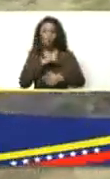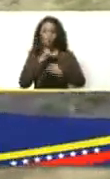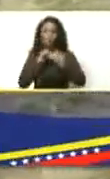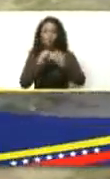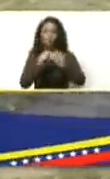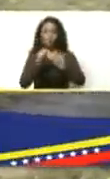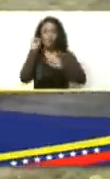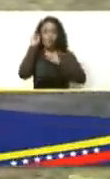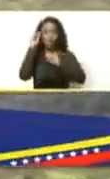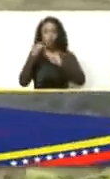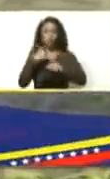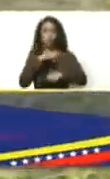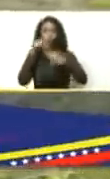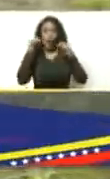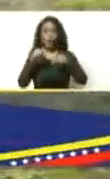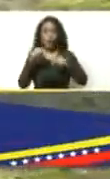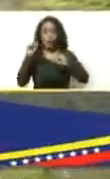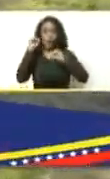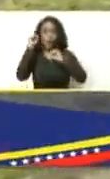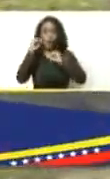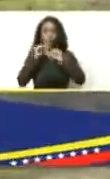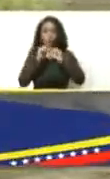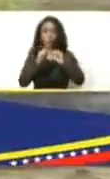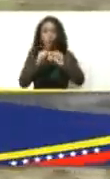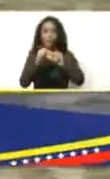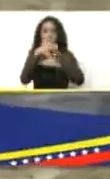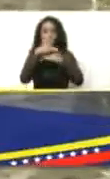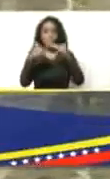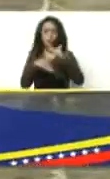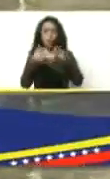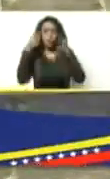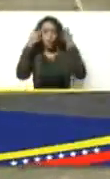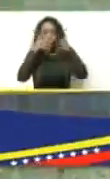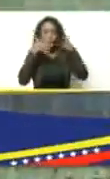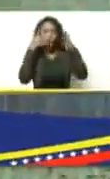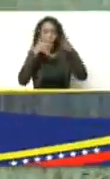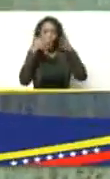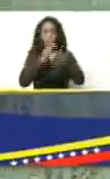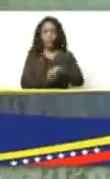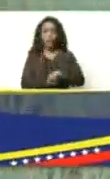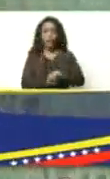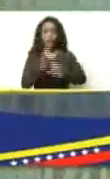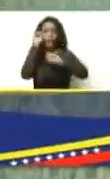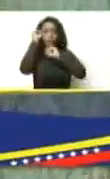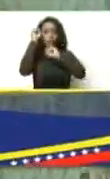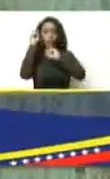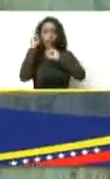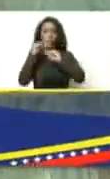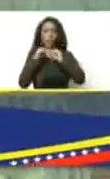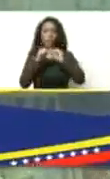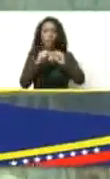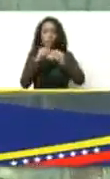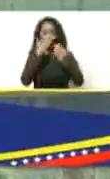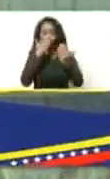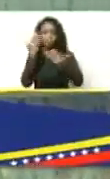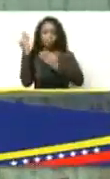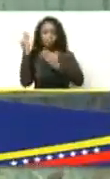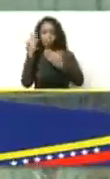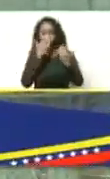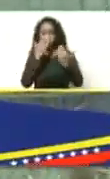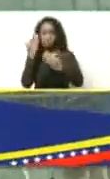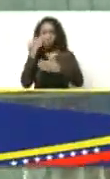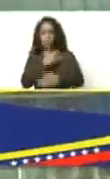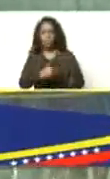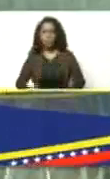estamos victoriosos y seguiremos bajo sus orientaciones en la victoria permanente, presidente. Adelante, adelante,